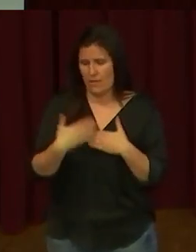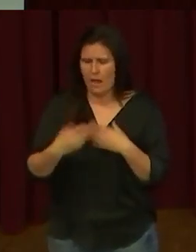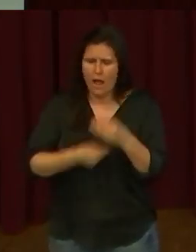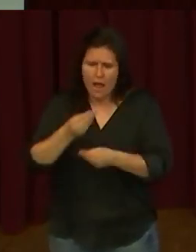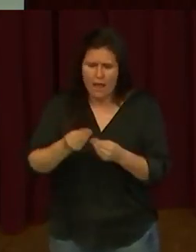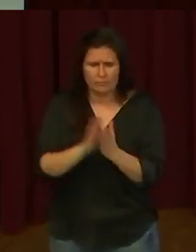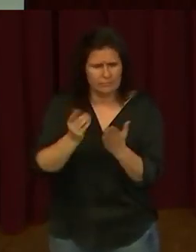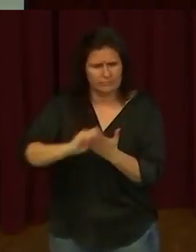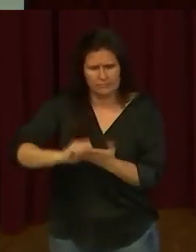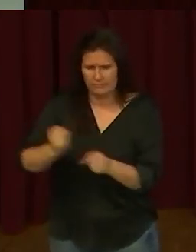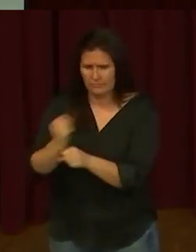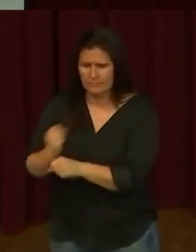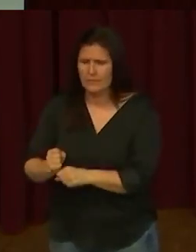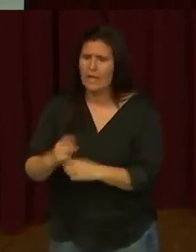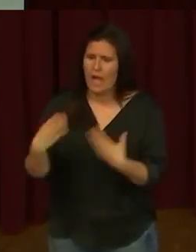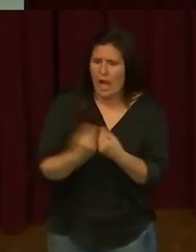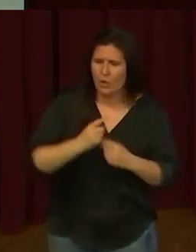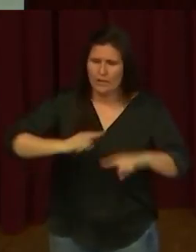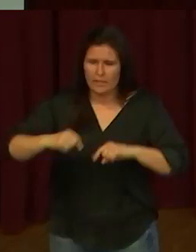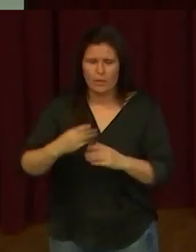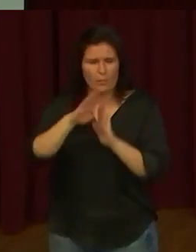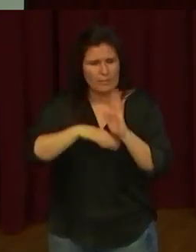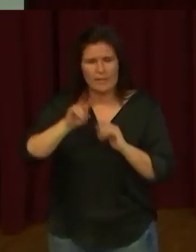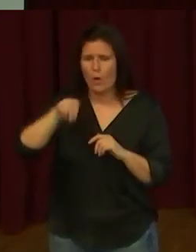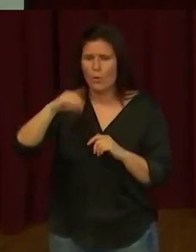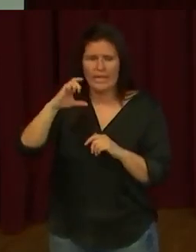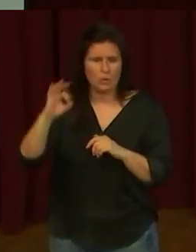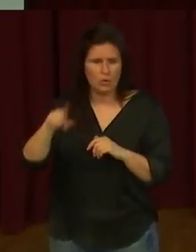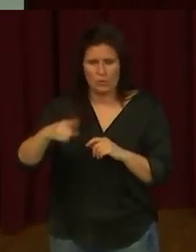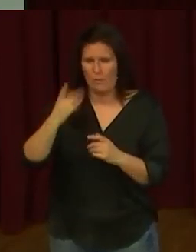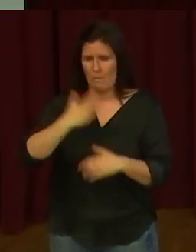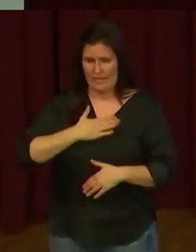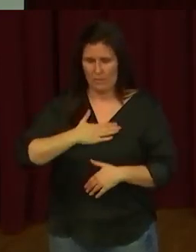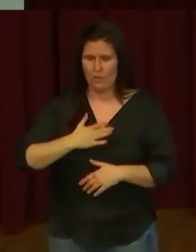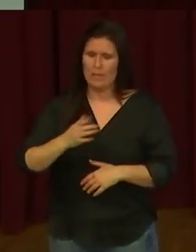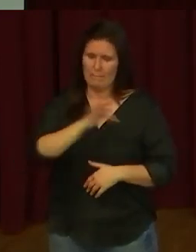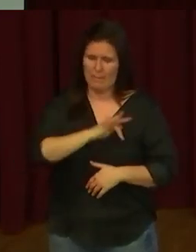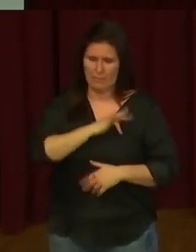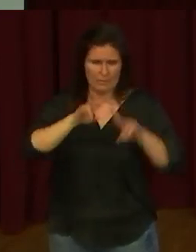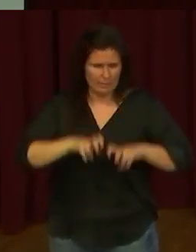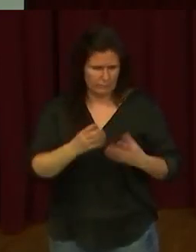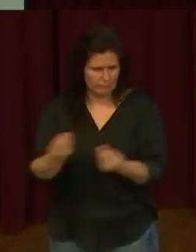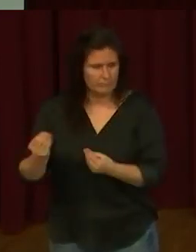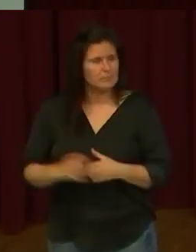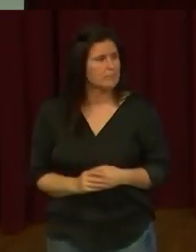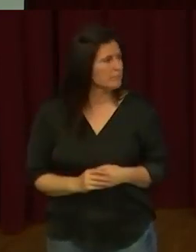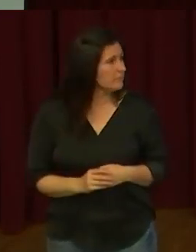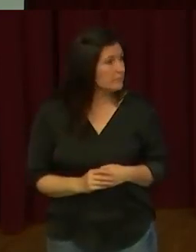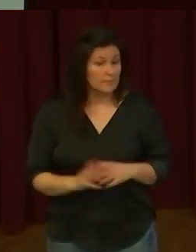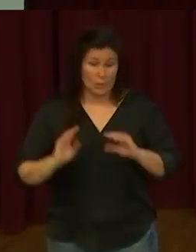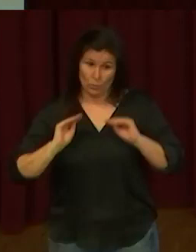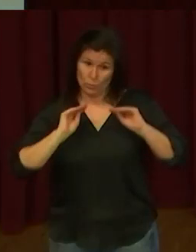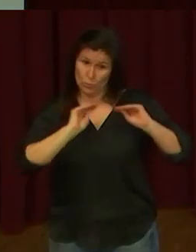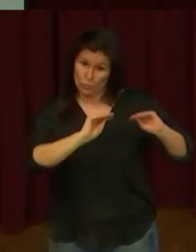ha codirigido varios programas de la unesco sobre patrimonio y ha recibido varios premios de investigación entre